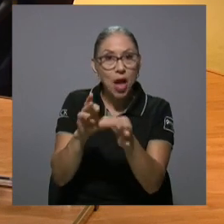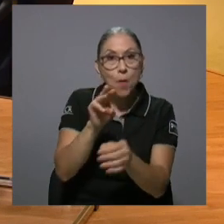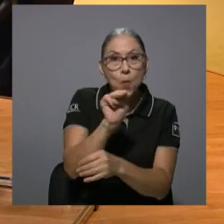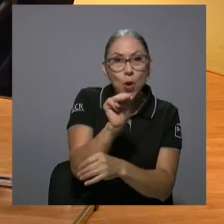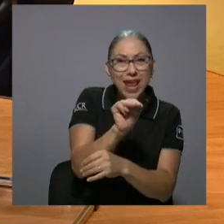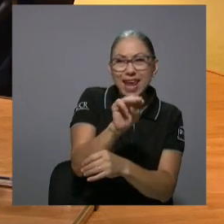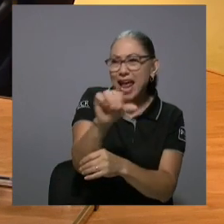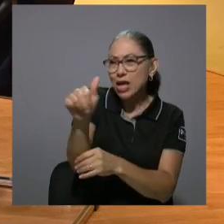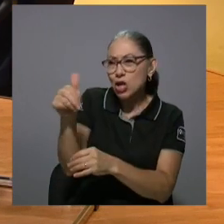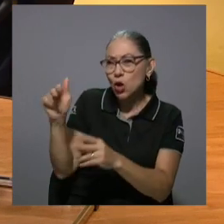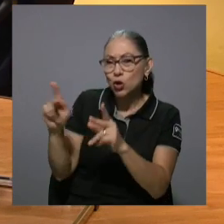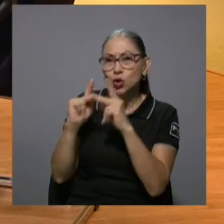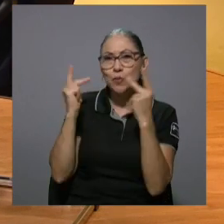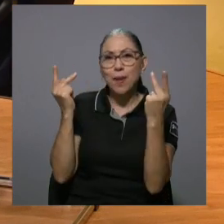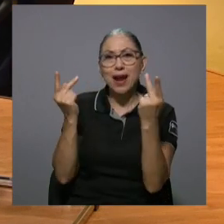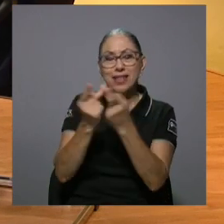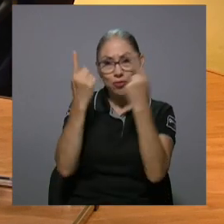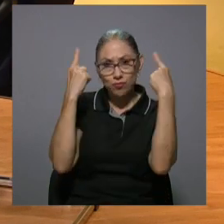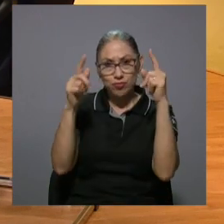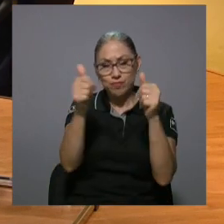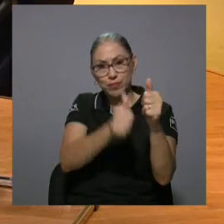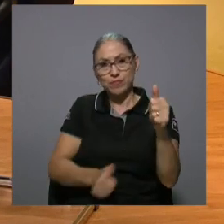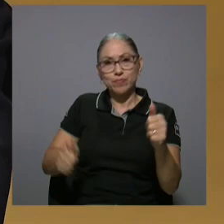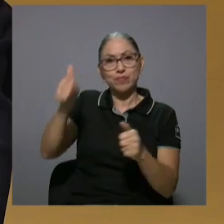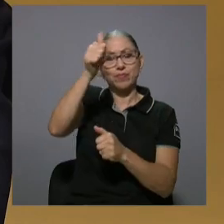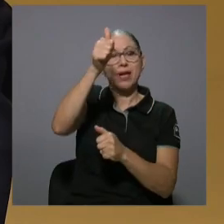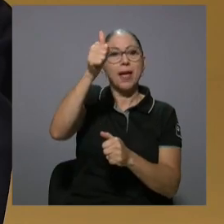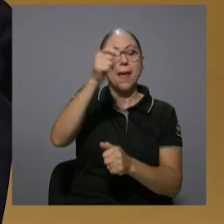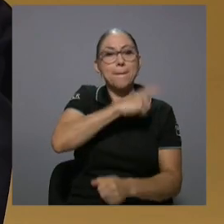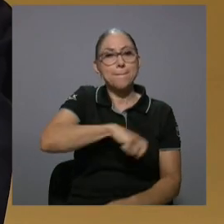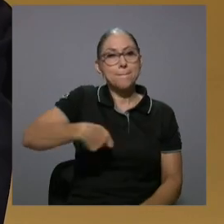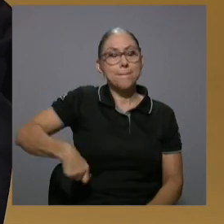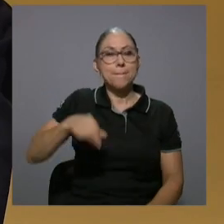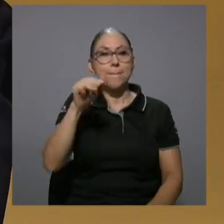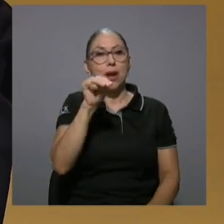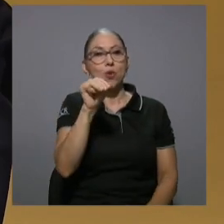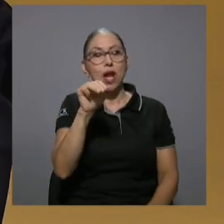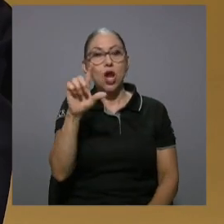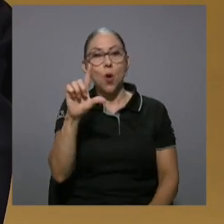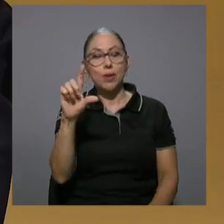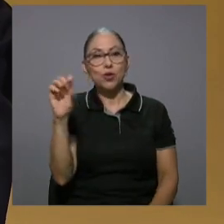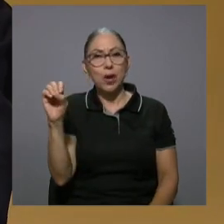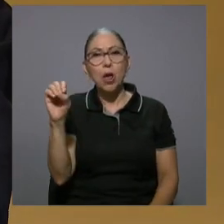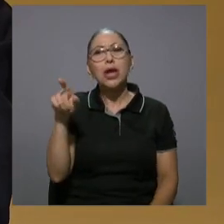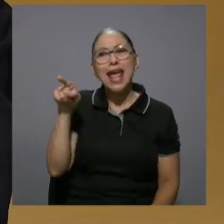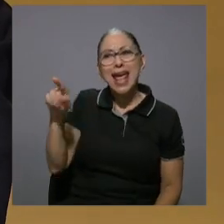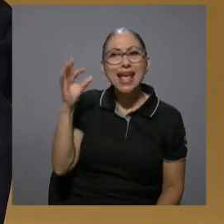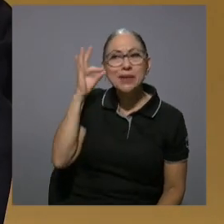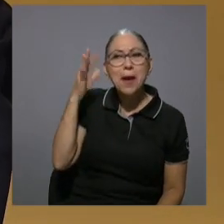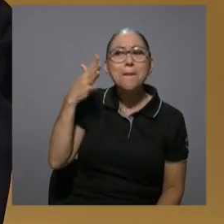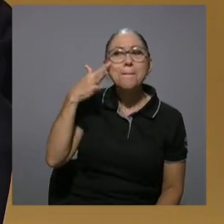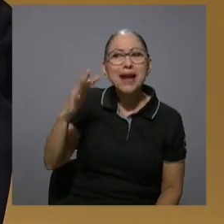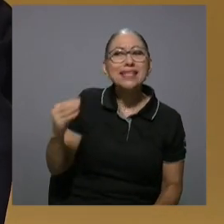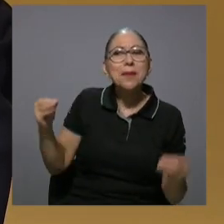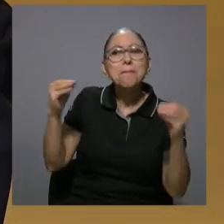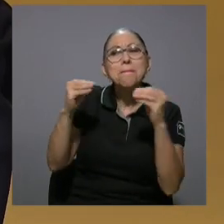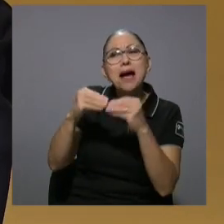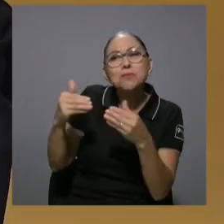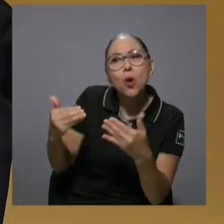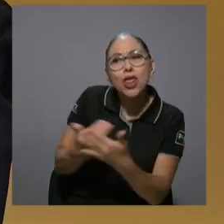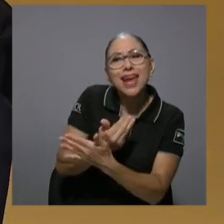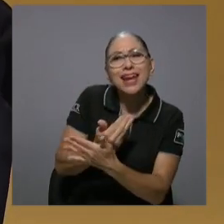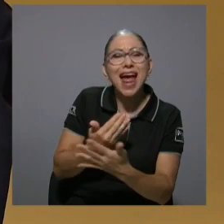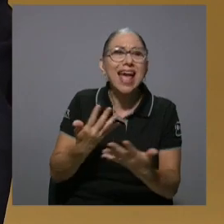bueno, que llevaron al poder a Andrés Manuel López Obrador, pues pareciera una persona un poco más moderna. Es que Andrés Manuel López